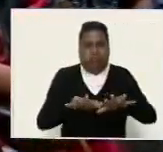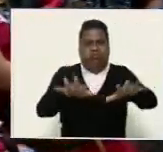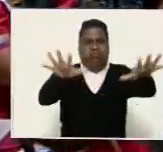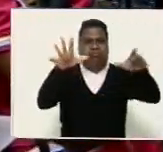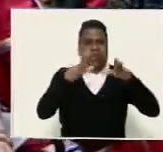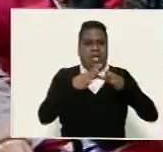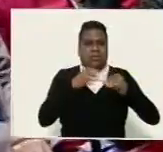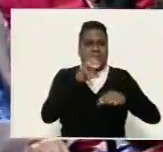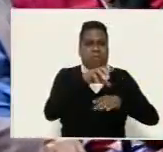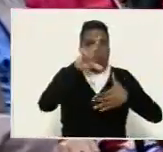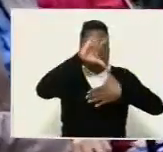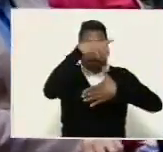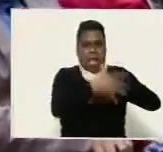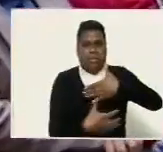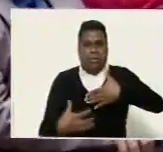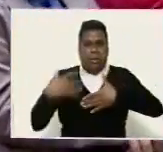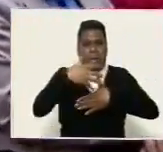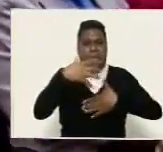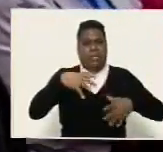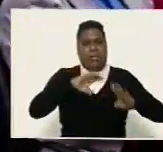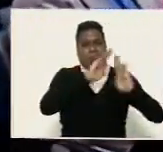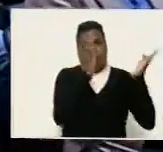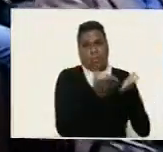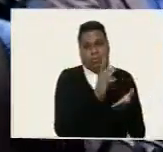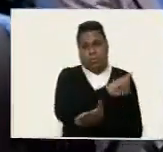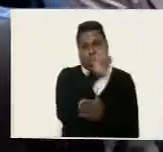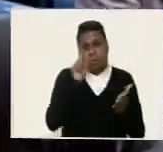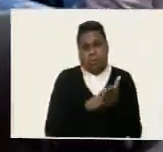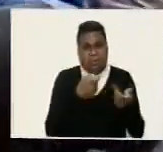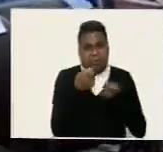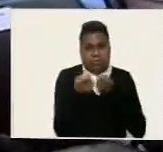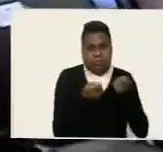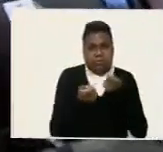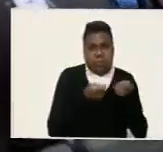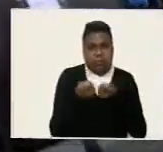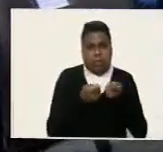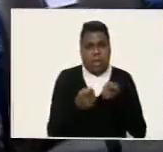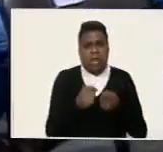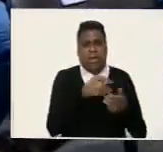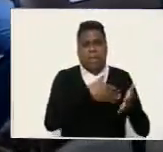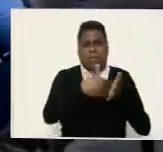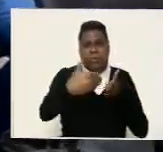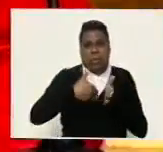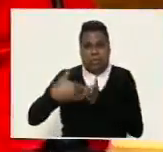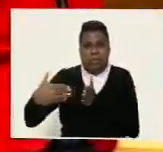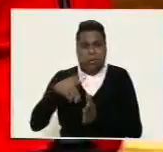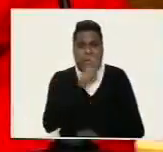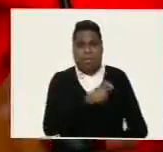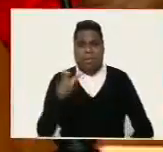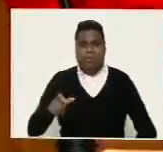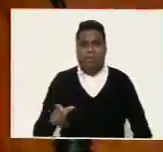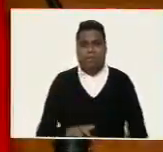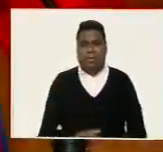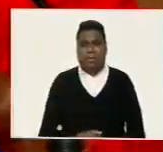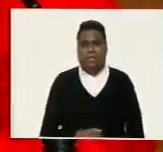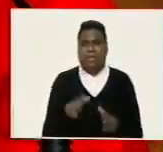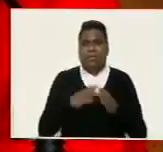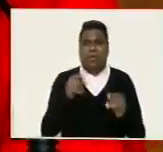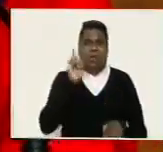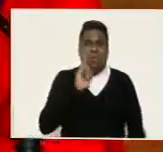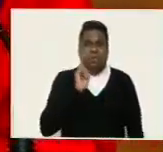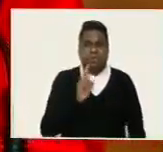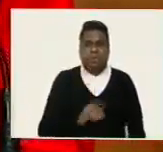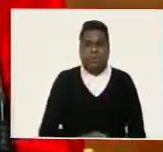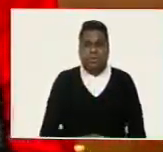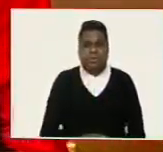nuestra América Latina y del mundo entero, tratando de dominar a millones y millones de personas a través de mentiras,